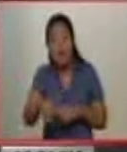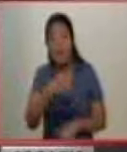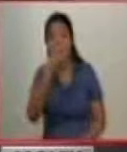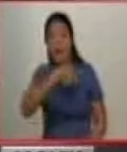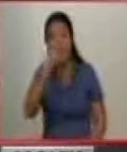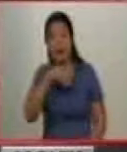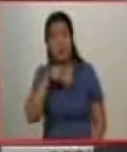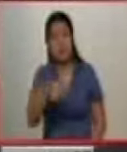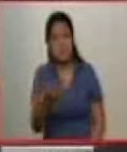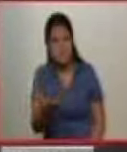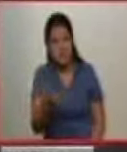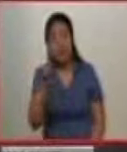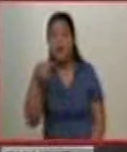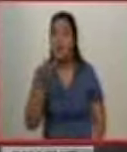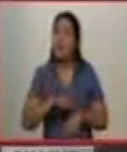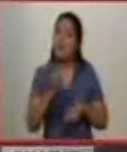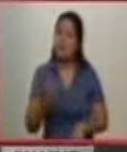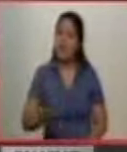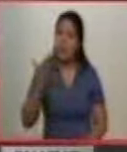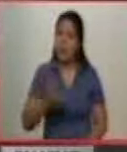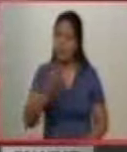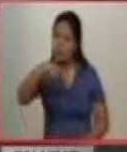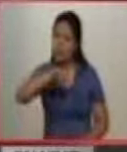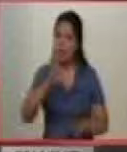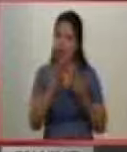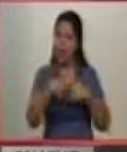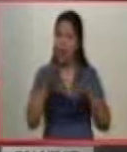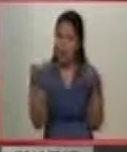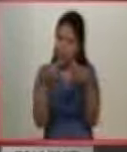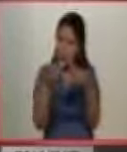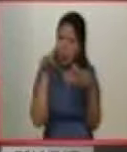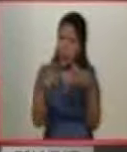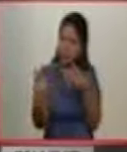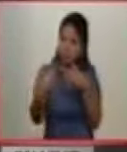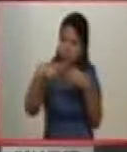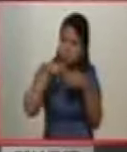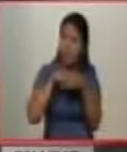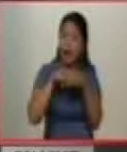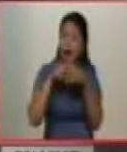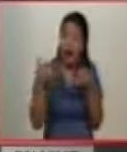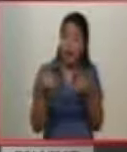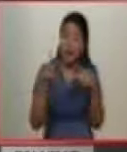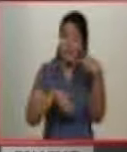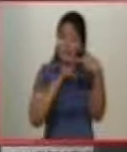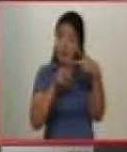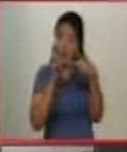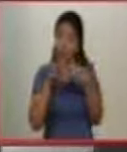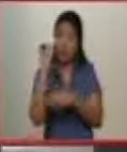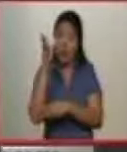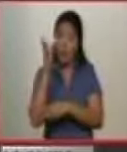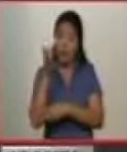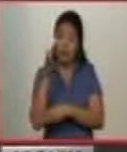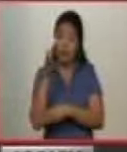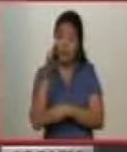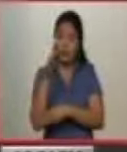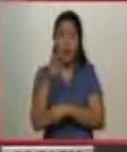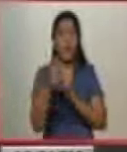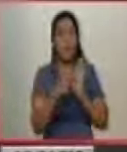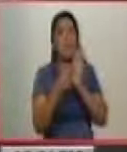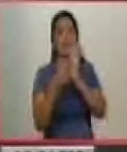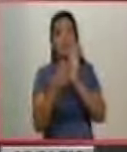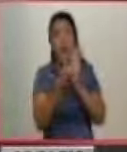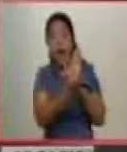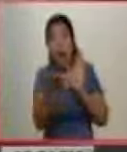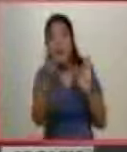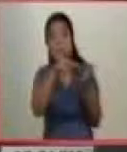importancia definitivamente de la Organización Bolivariana Estudiantil, que en esta, digamos, en esta segunda oportunidad, en este segundo congreso, más allá de visibilizar esta